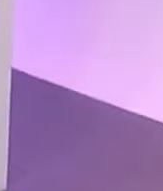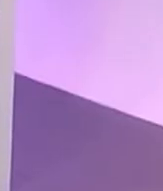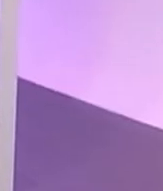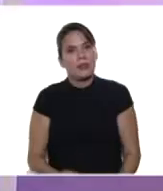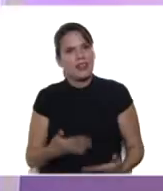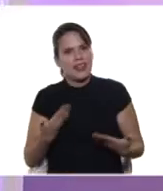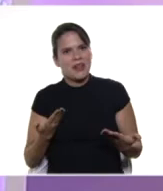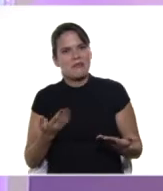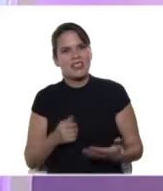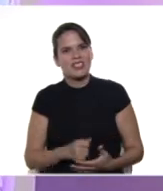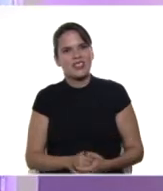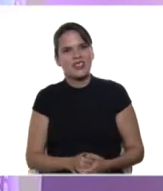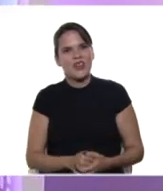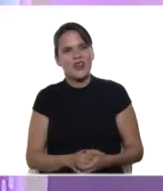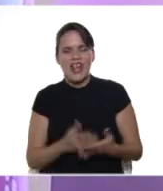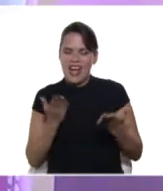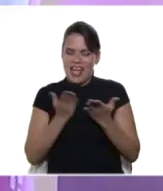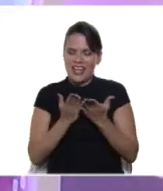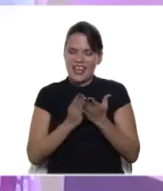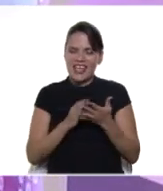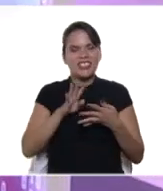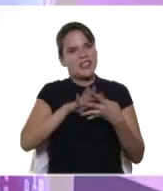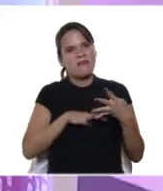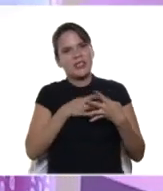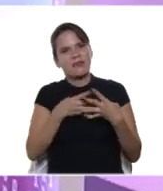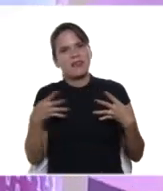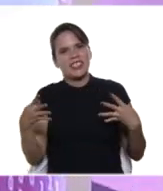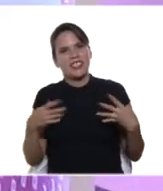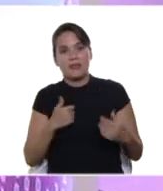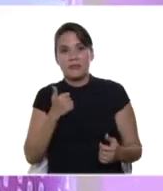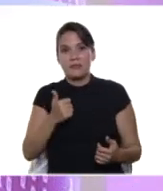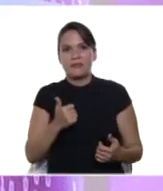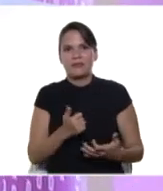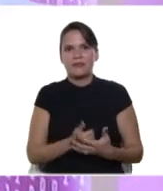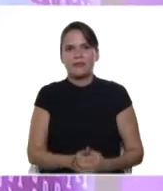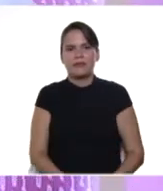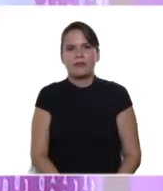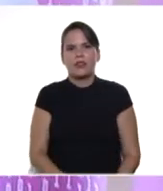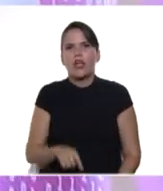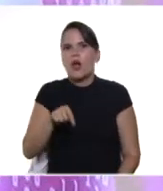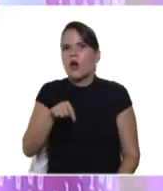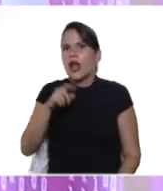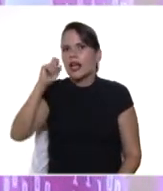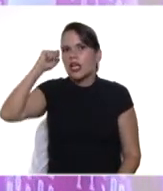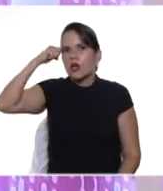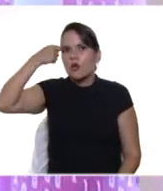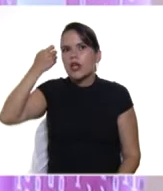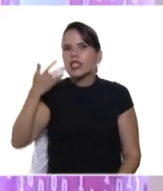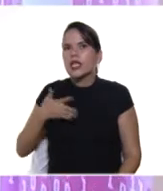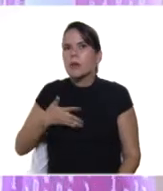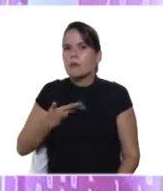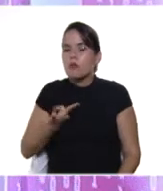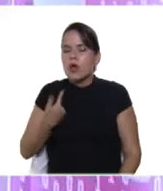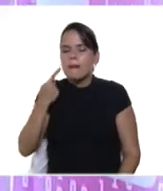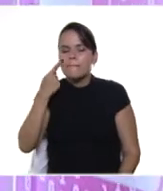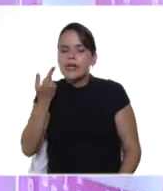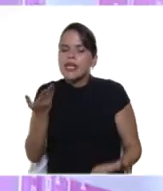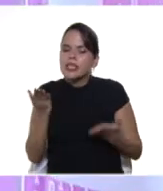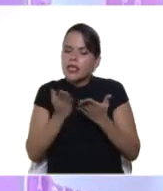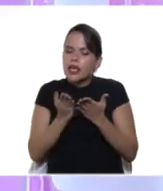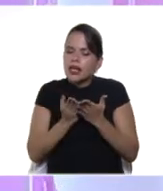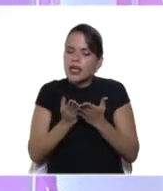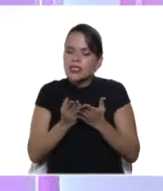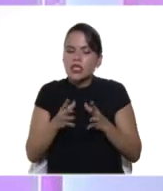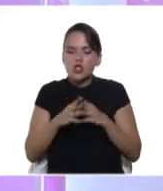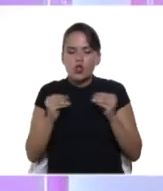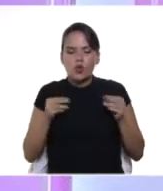¿Qué les pareció las clases de matemáticas? Muy bien. Ahora recuerden que pueden seguir estas clases por todas las